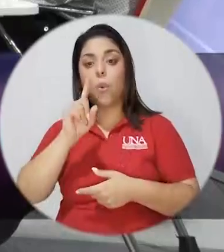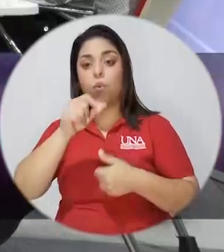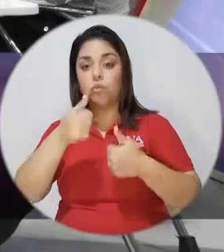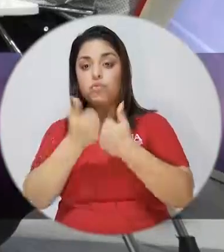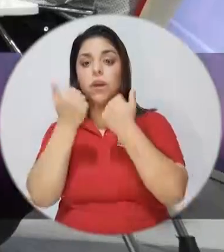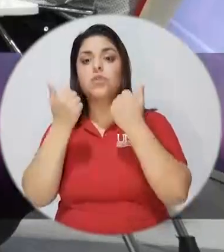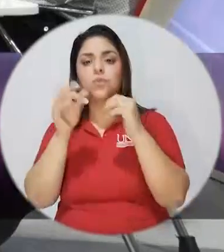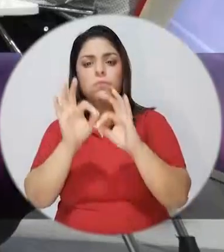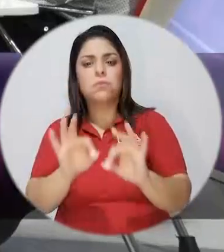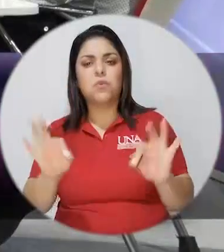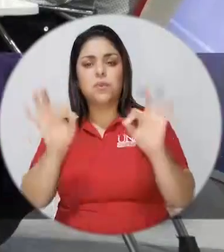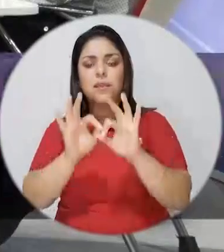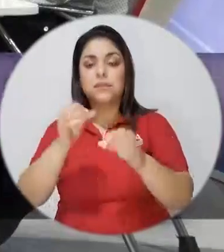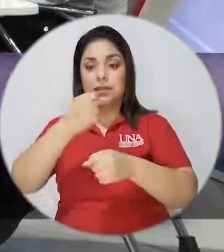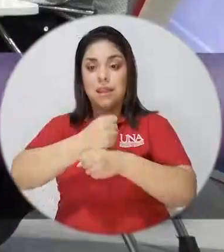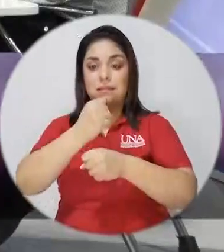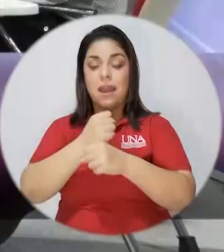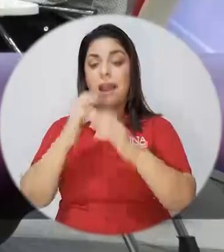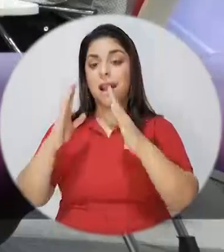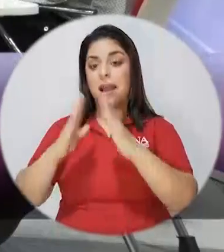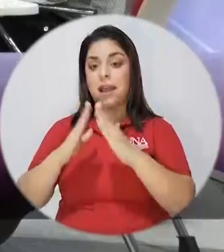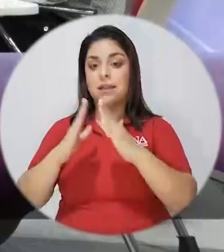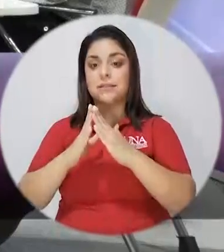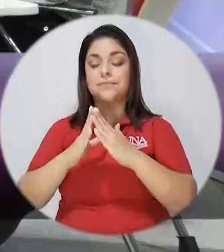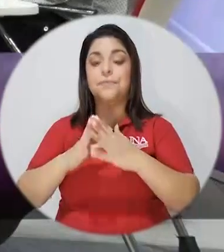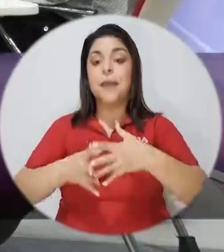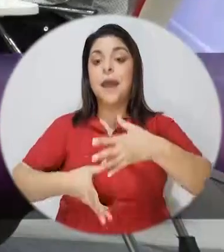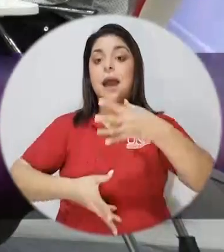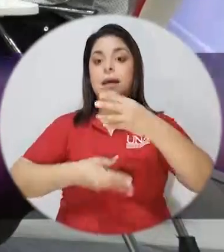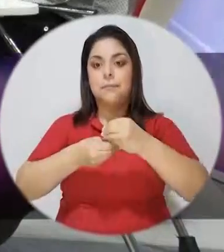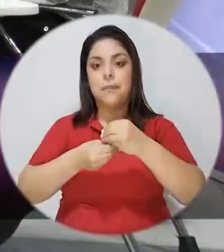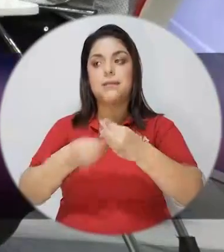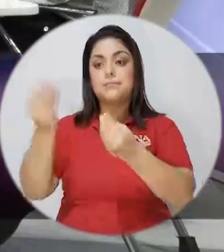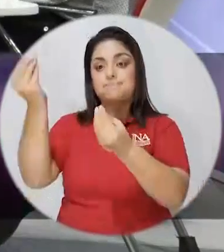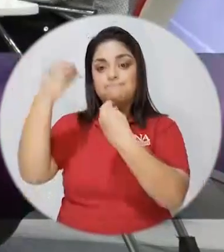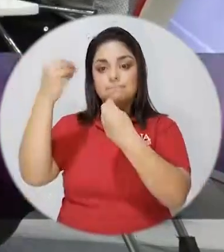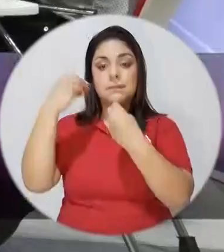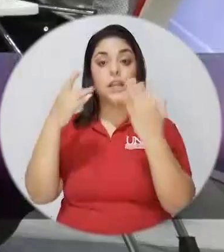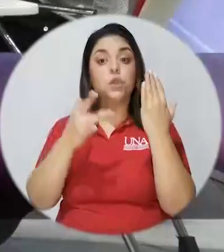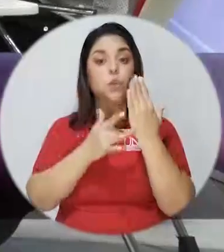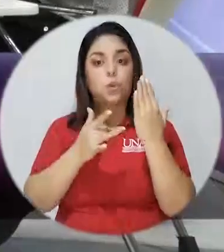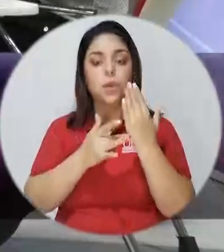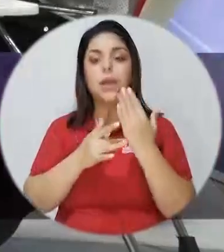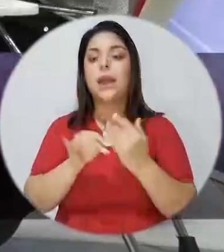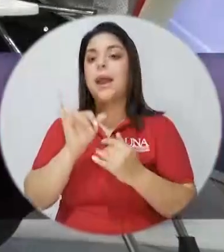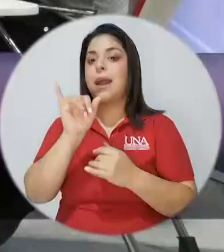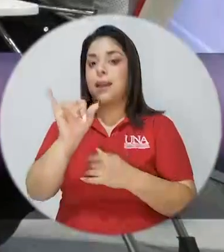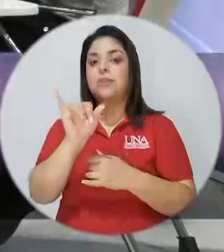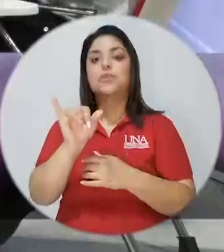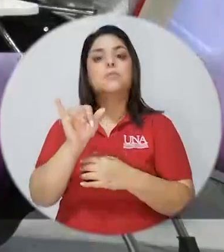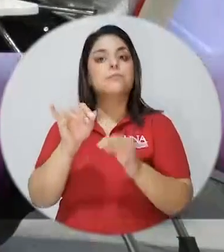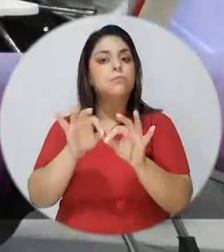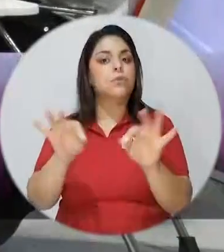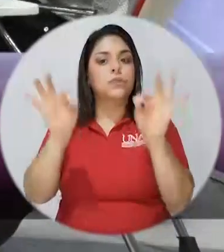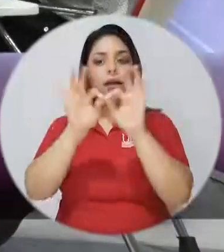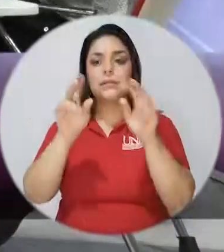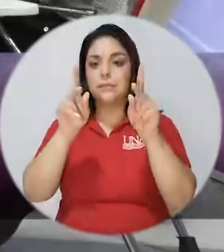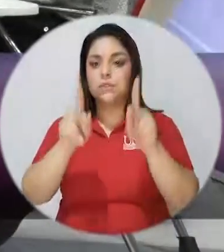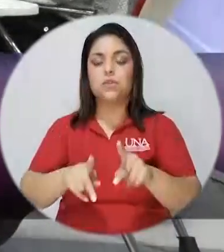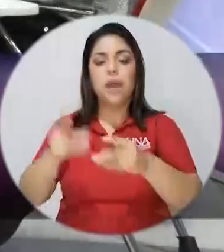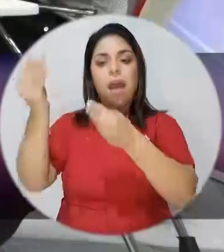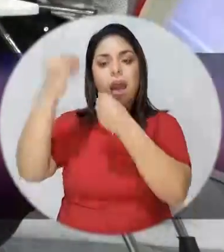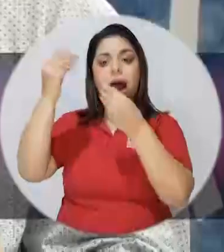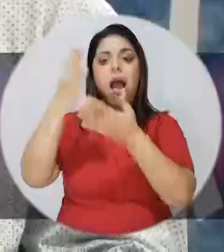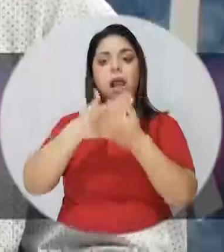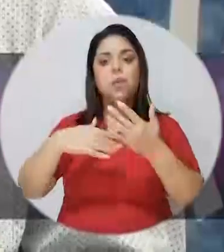más particulares del teletrabajo, además de la formación tecnológica, que algunas personas la tienen de una forma muy alta, otras medio, otras